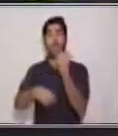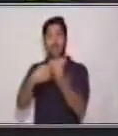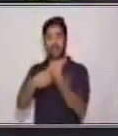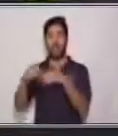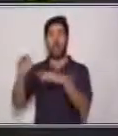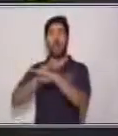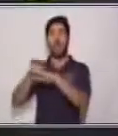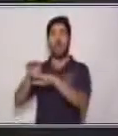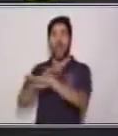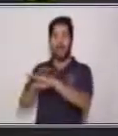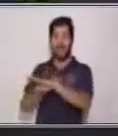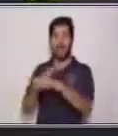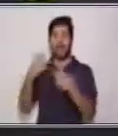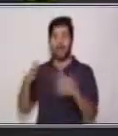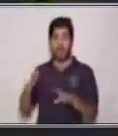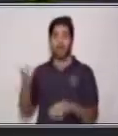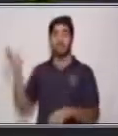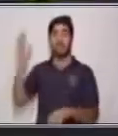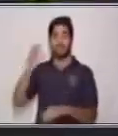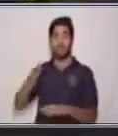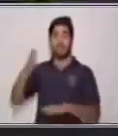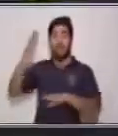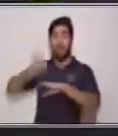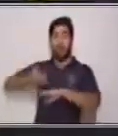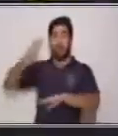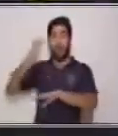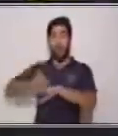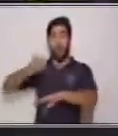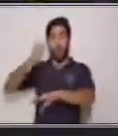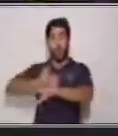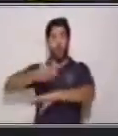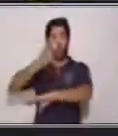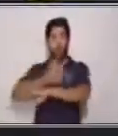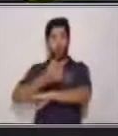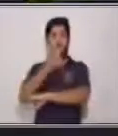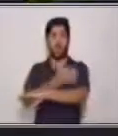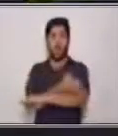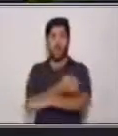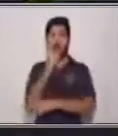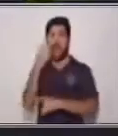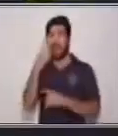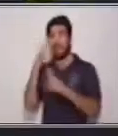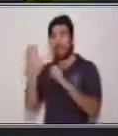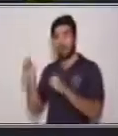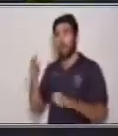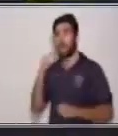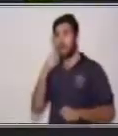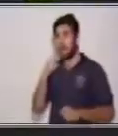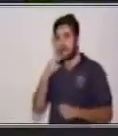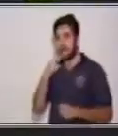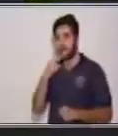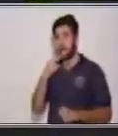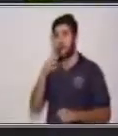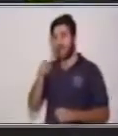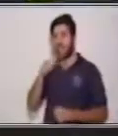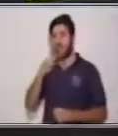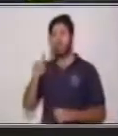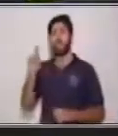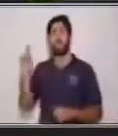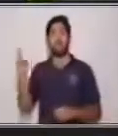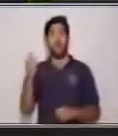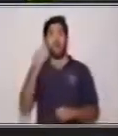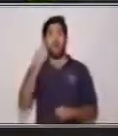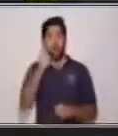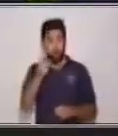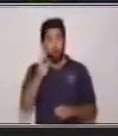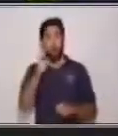en trozos. Si tú observas, el verbo está en infinitivo. No quiere decir que vas a usar para redactar tu receta